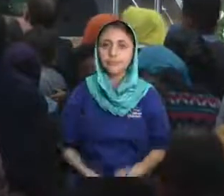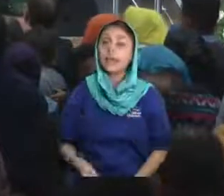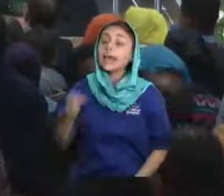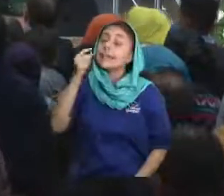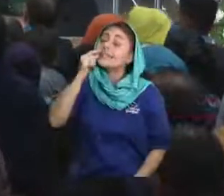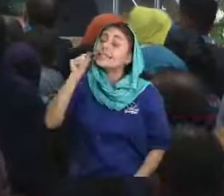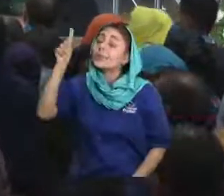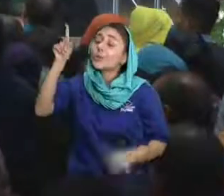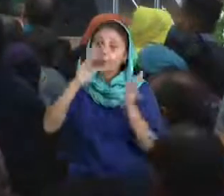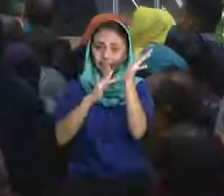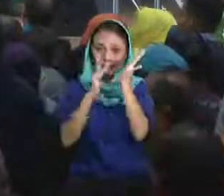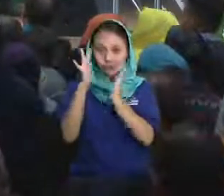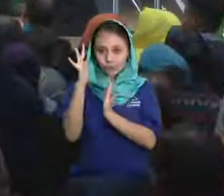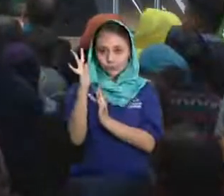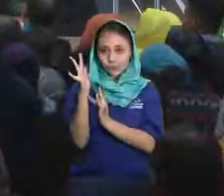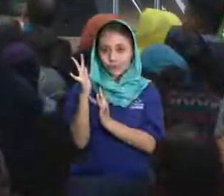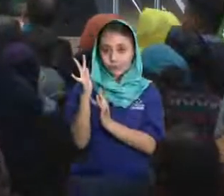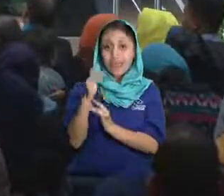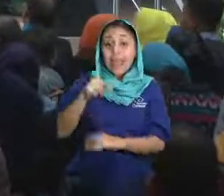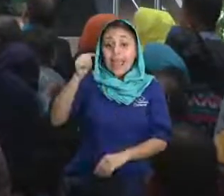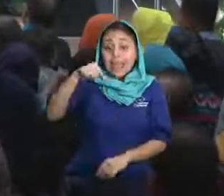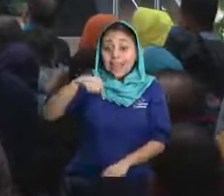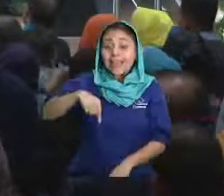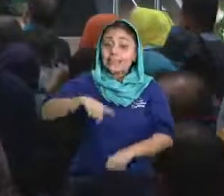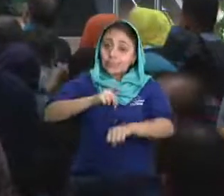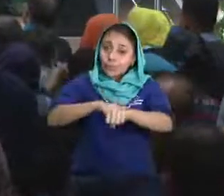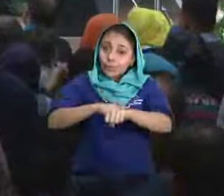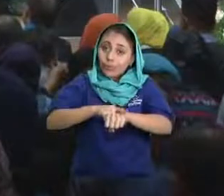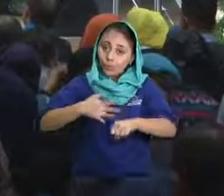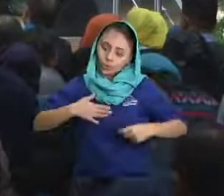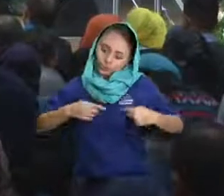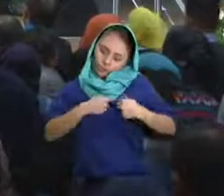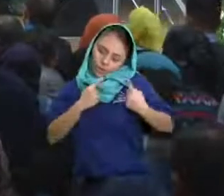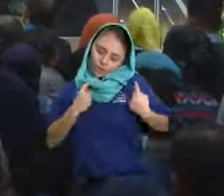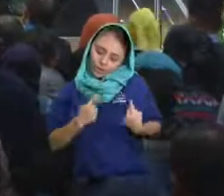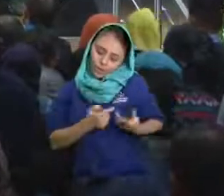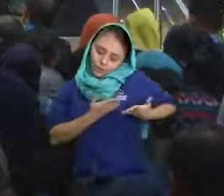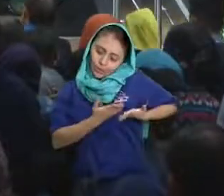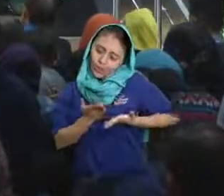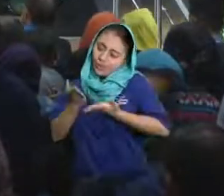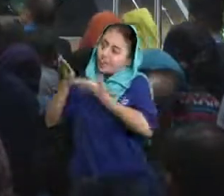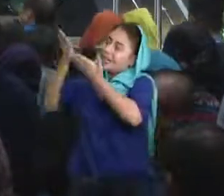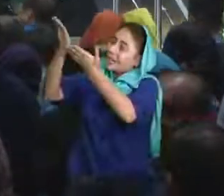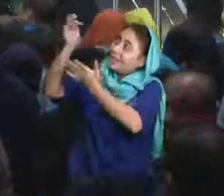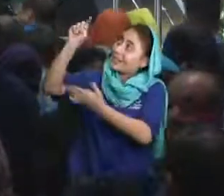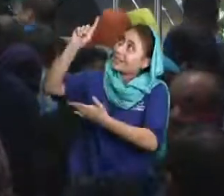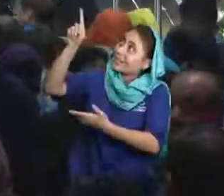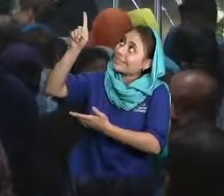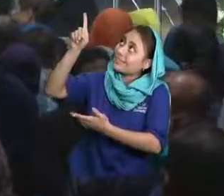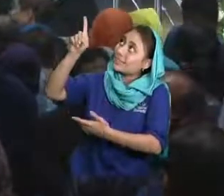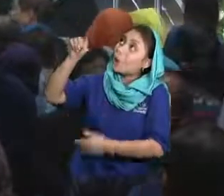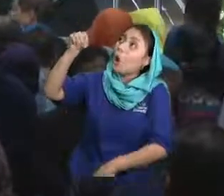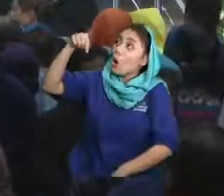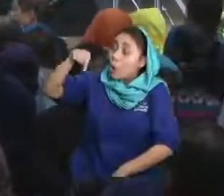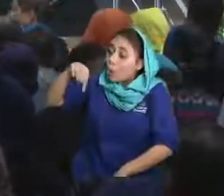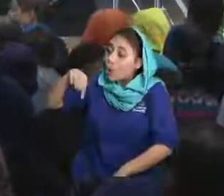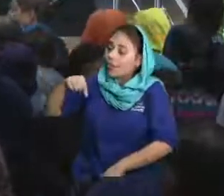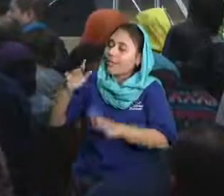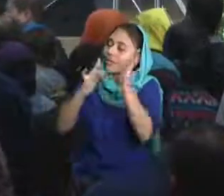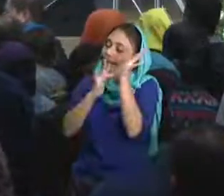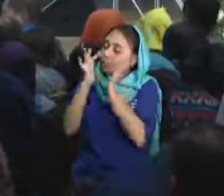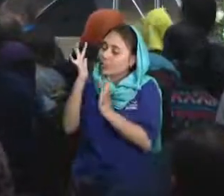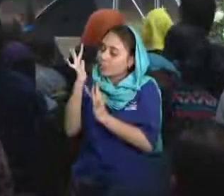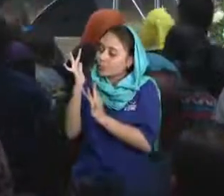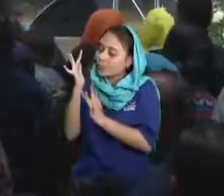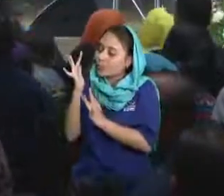Señor de Señores. Entonces, si hay alguien que quiera recibir a Jesús, véngase para acá al frente. Si usted trajo algún invitado y le tiene algún